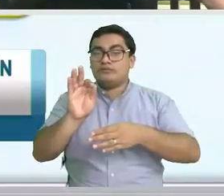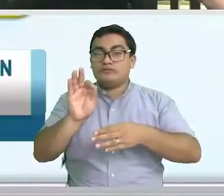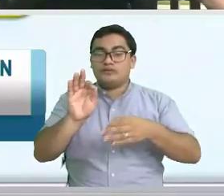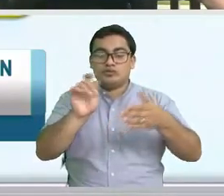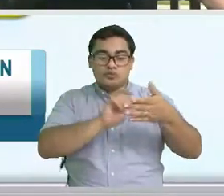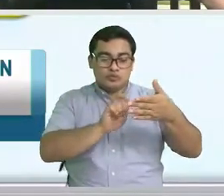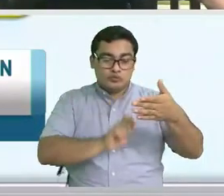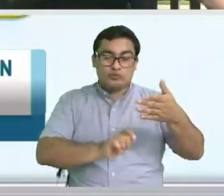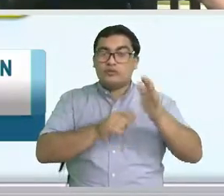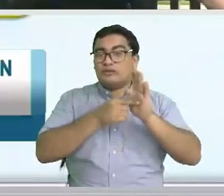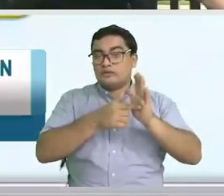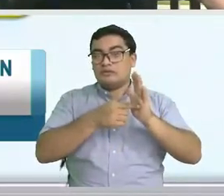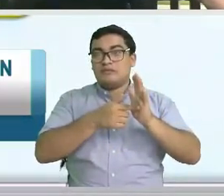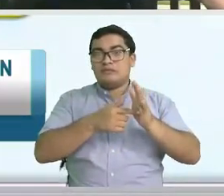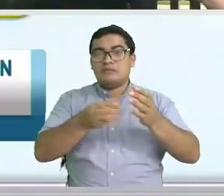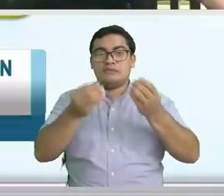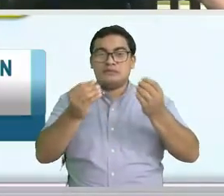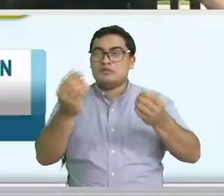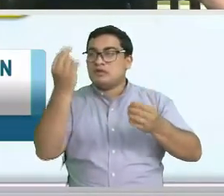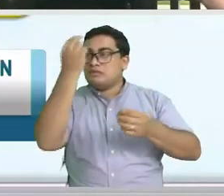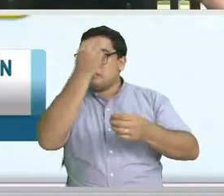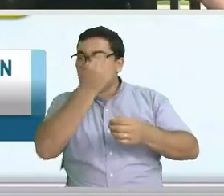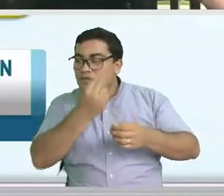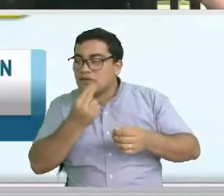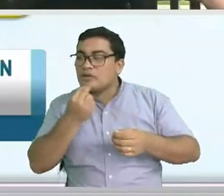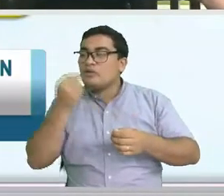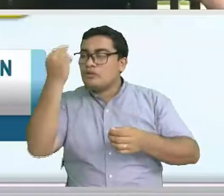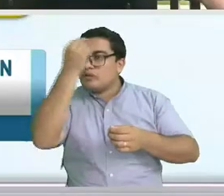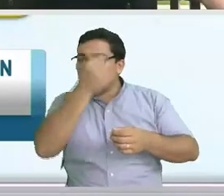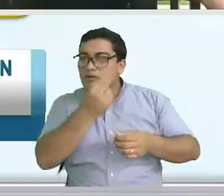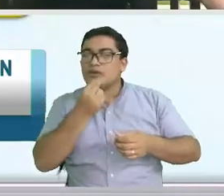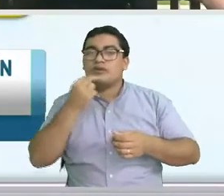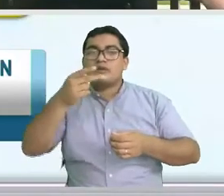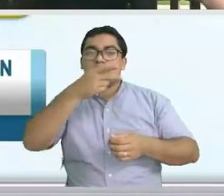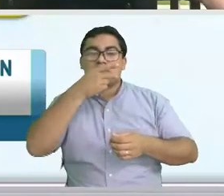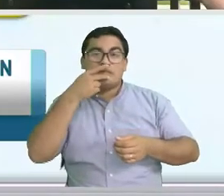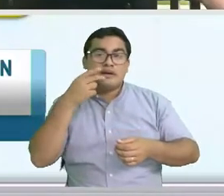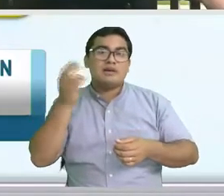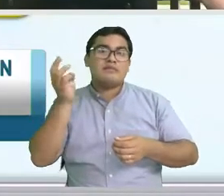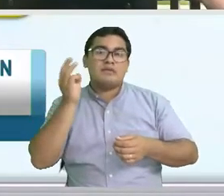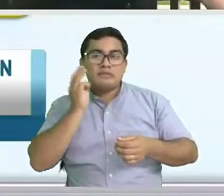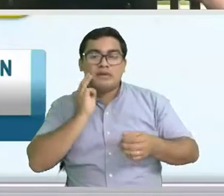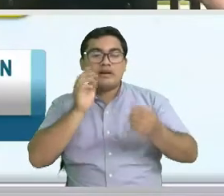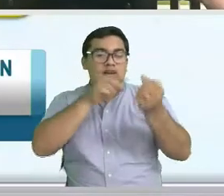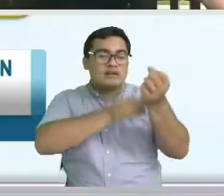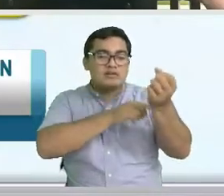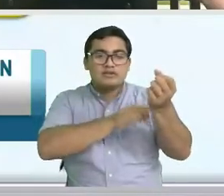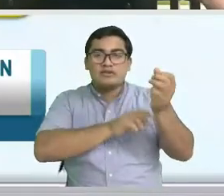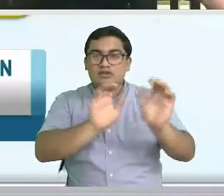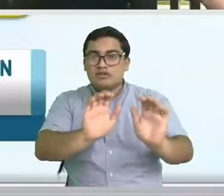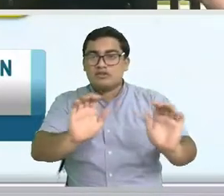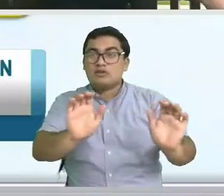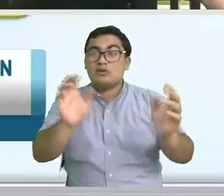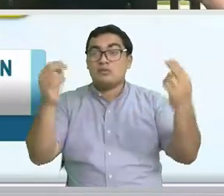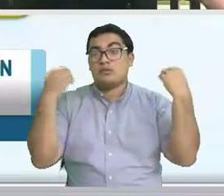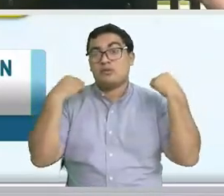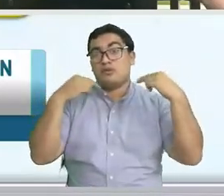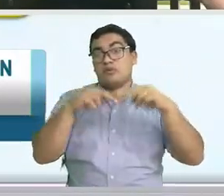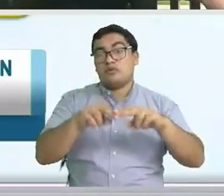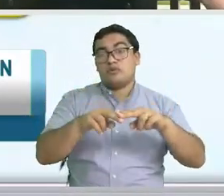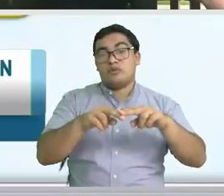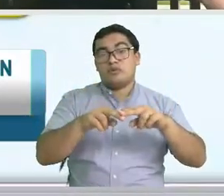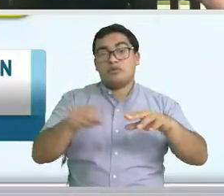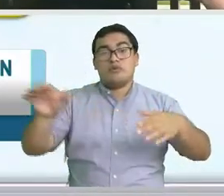que consisten en un sinnúmero de preguntas que se le hacen a los papás, a los hermanitos de los niños, a los maestros, o a los educadores